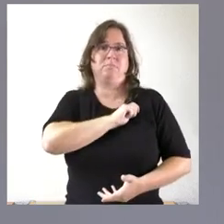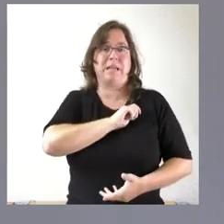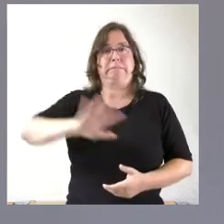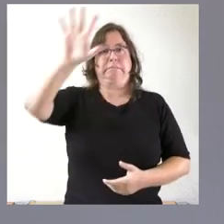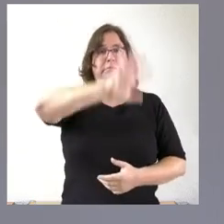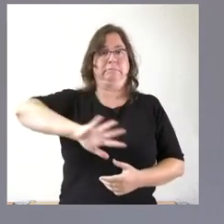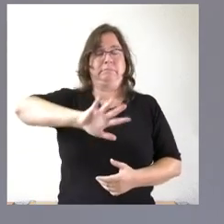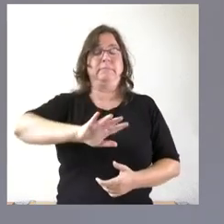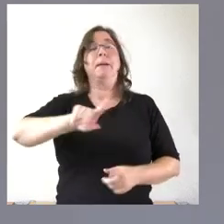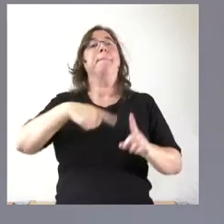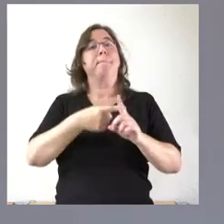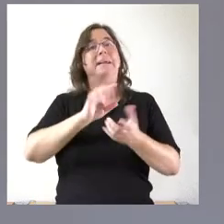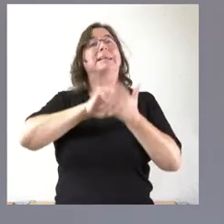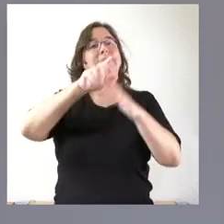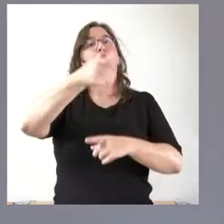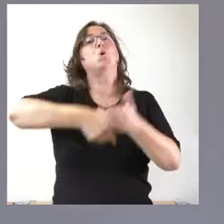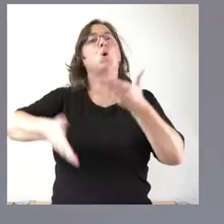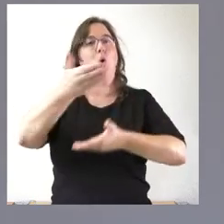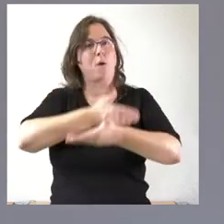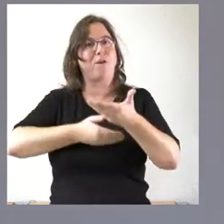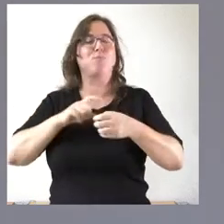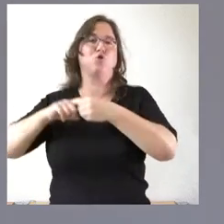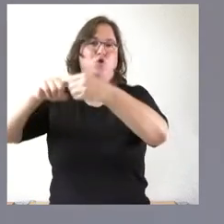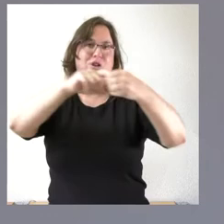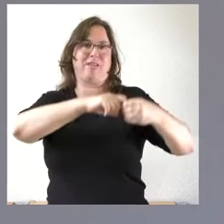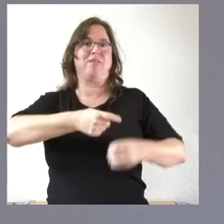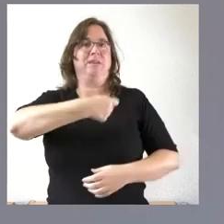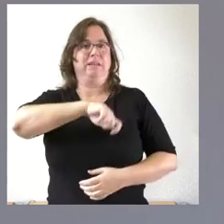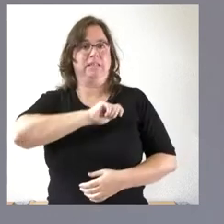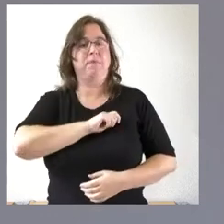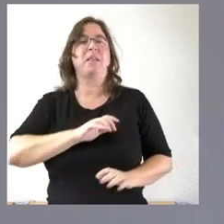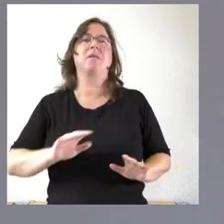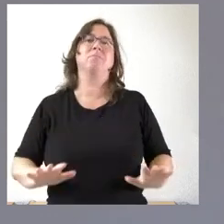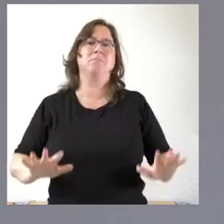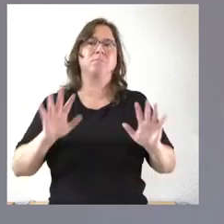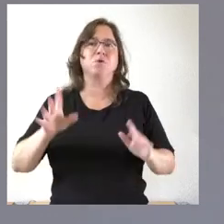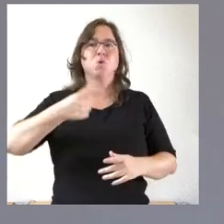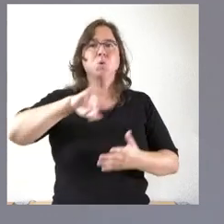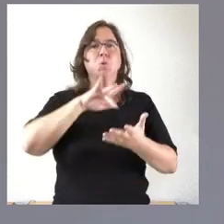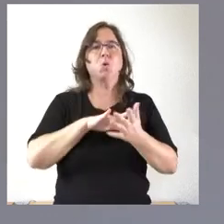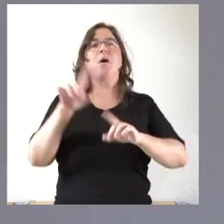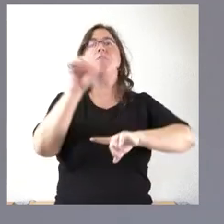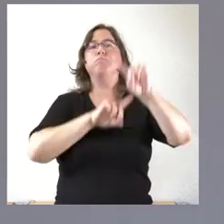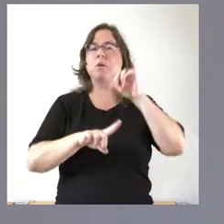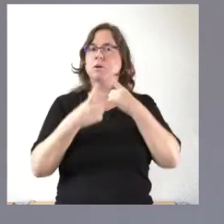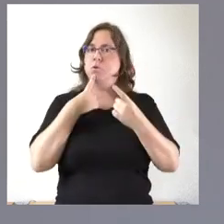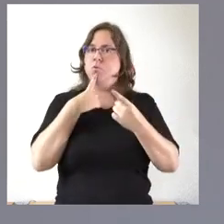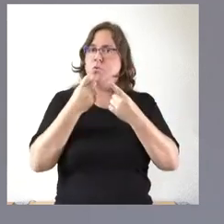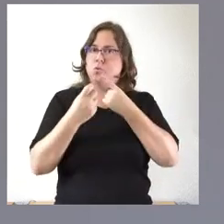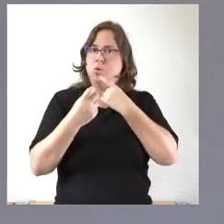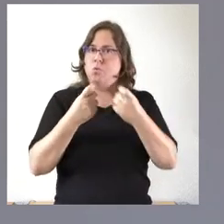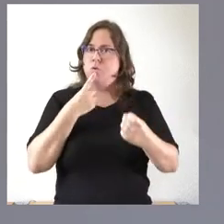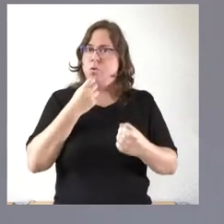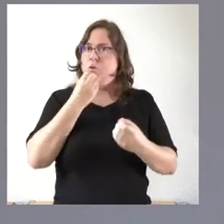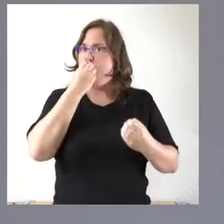nacional, y aunque en Castilla y León estamos colaborando solidariamente con el conjunto de España, sí que estamos atravesando un problema de muchísimas dificultades que no es